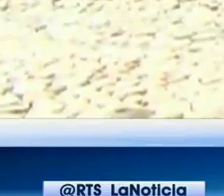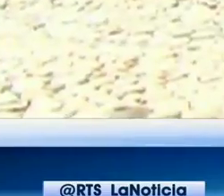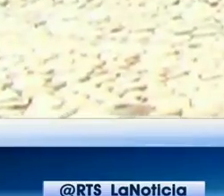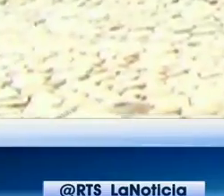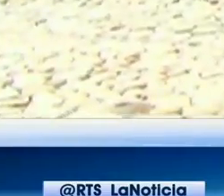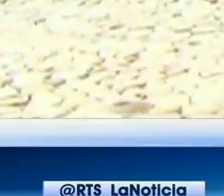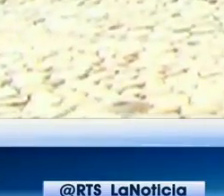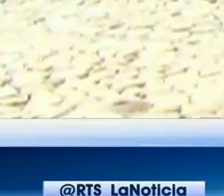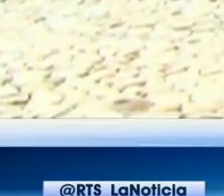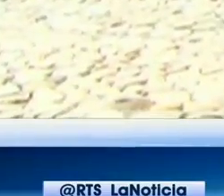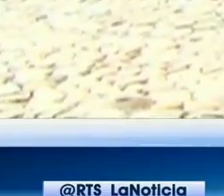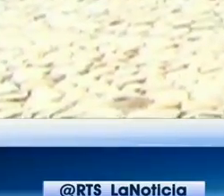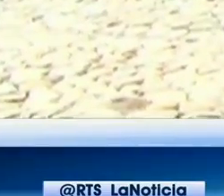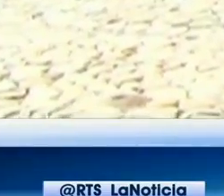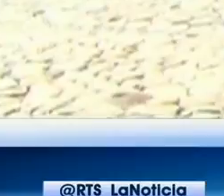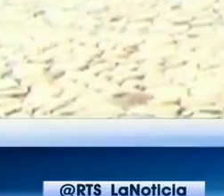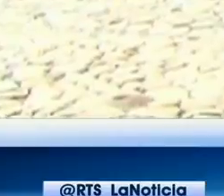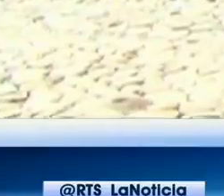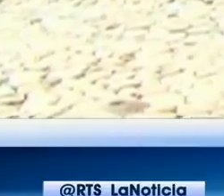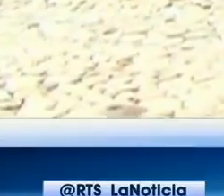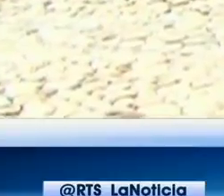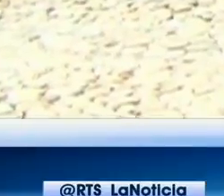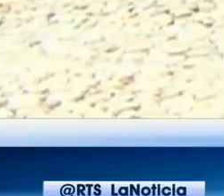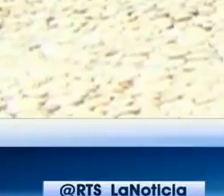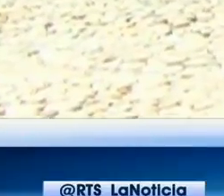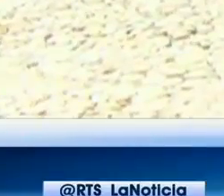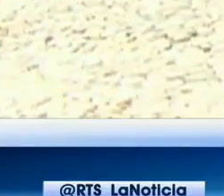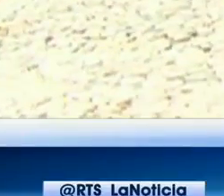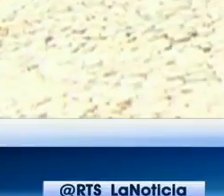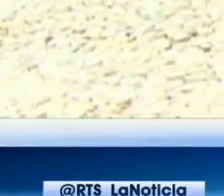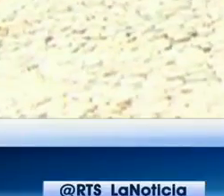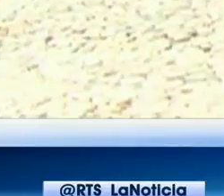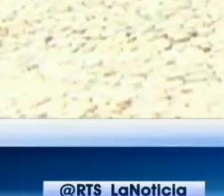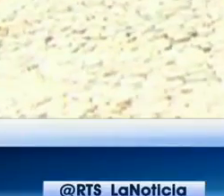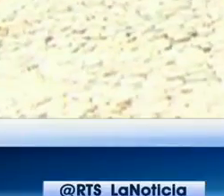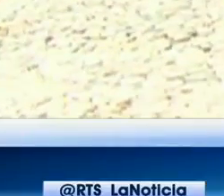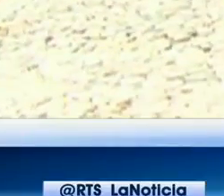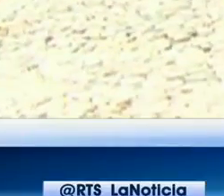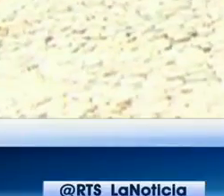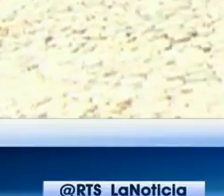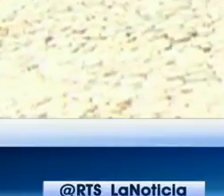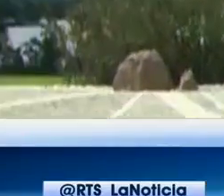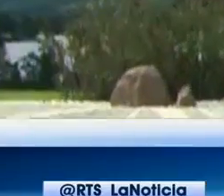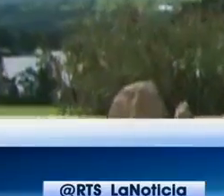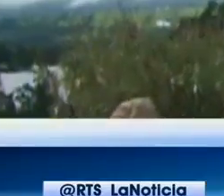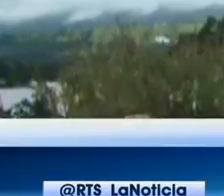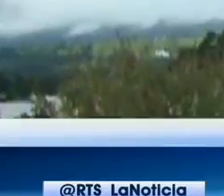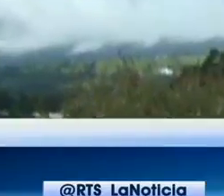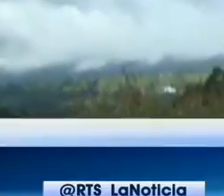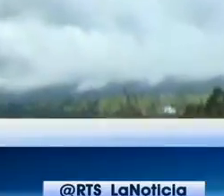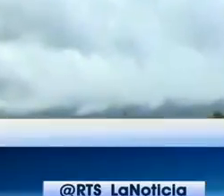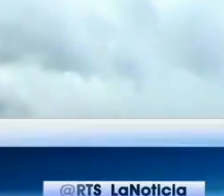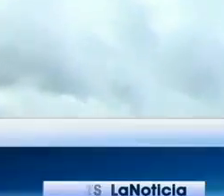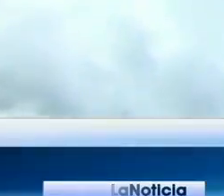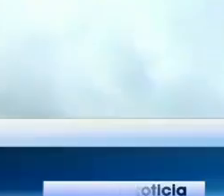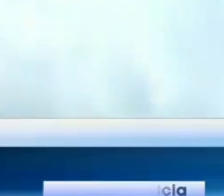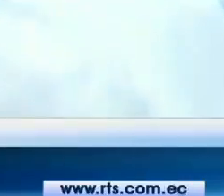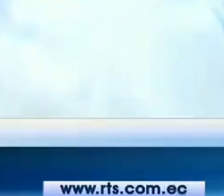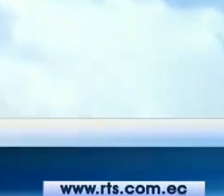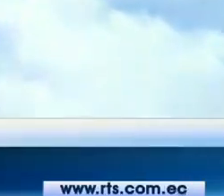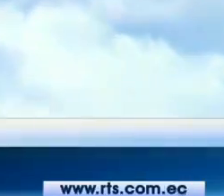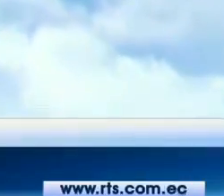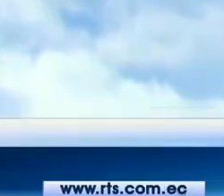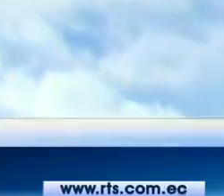de 54 metros de diámetro. Aquí se señalan los solsticios, equinoccios y también las horas del día en esta gran